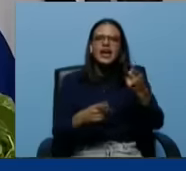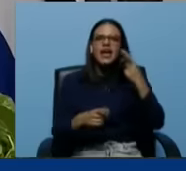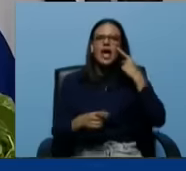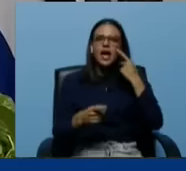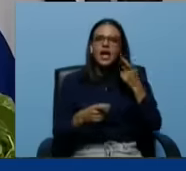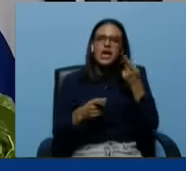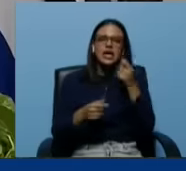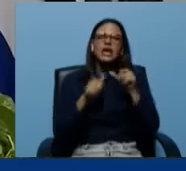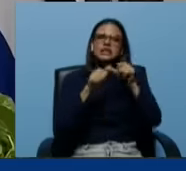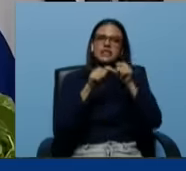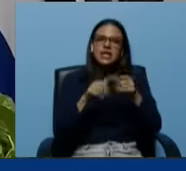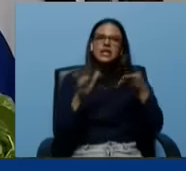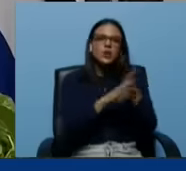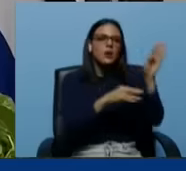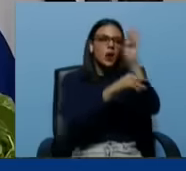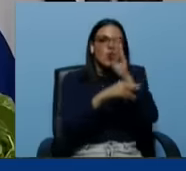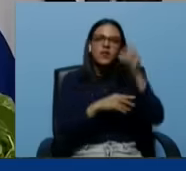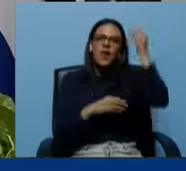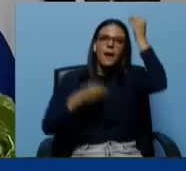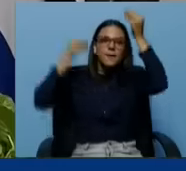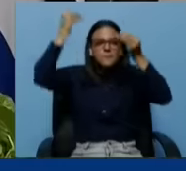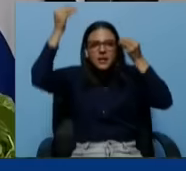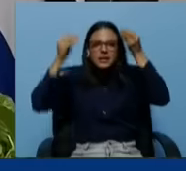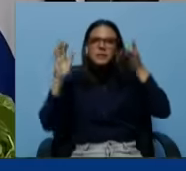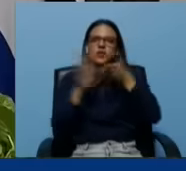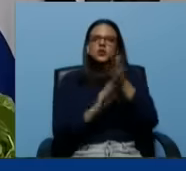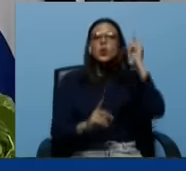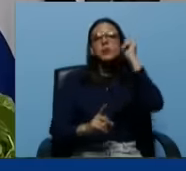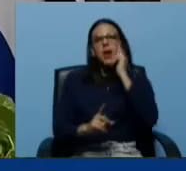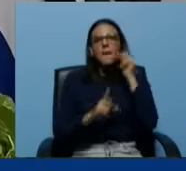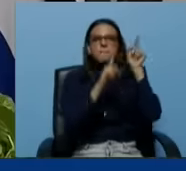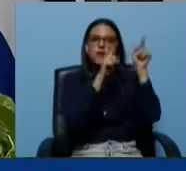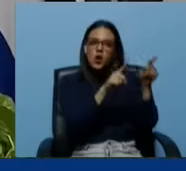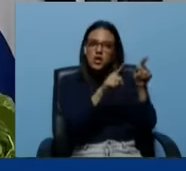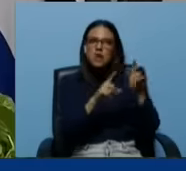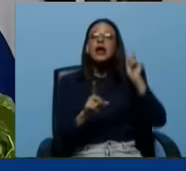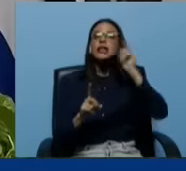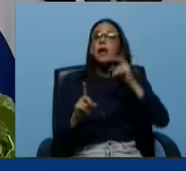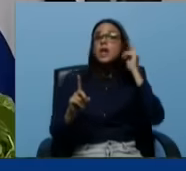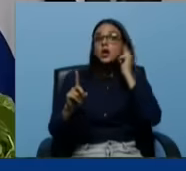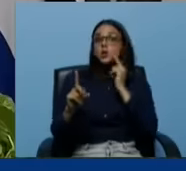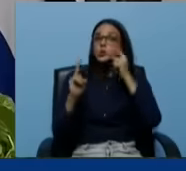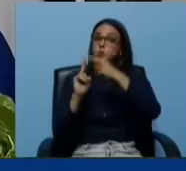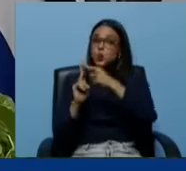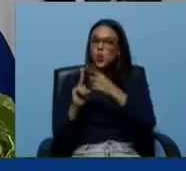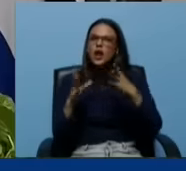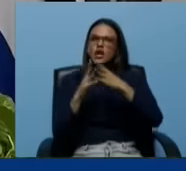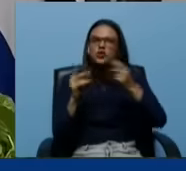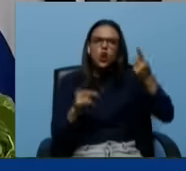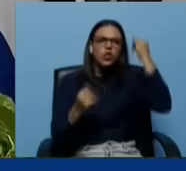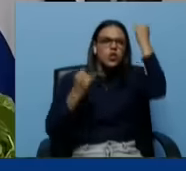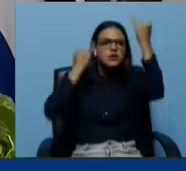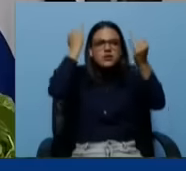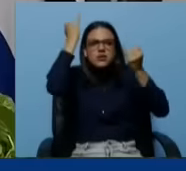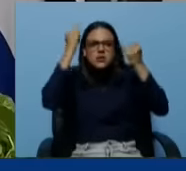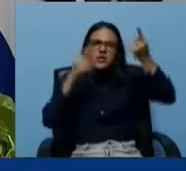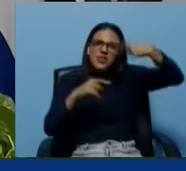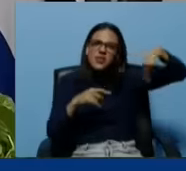pensamiento de Bolívar, Martín, Sucre, O'Higgins, San